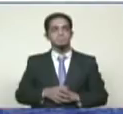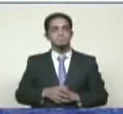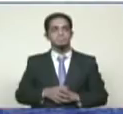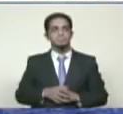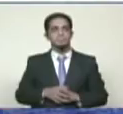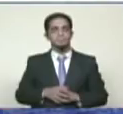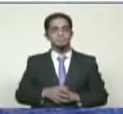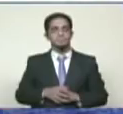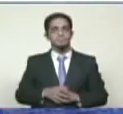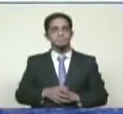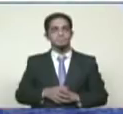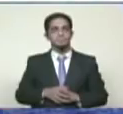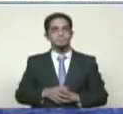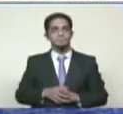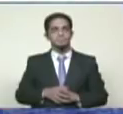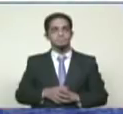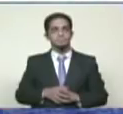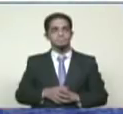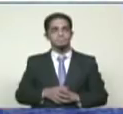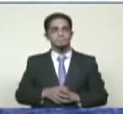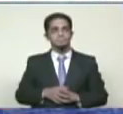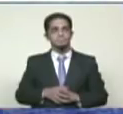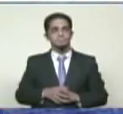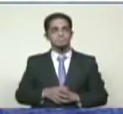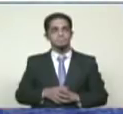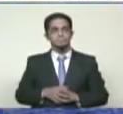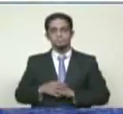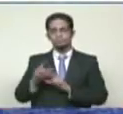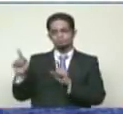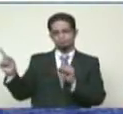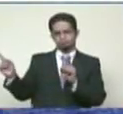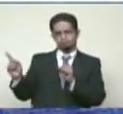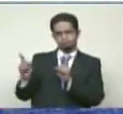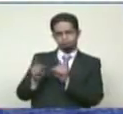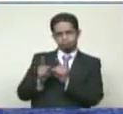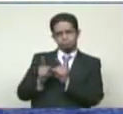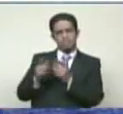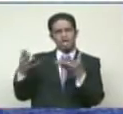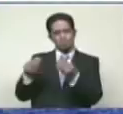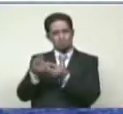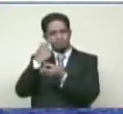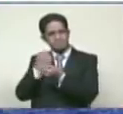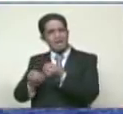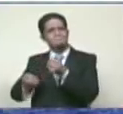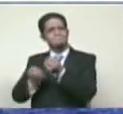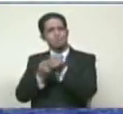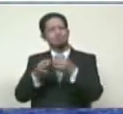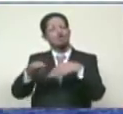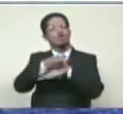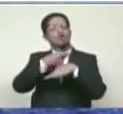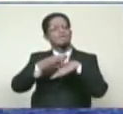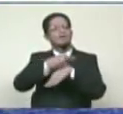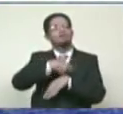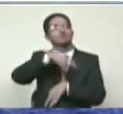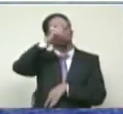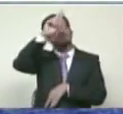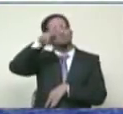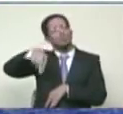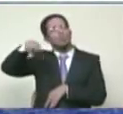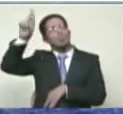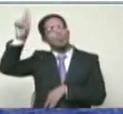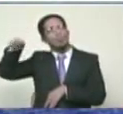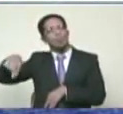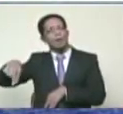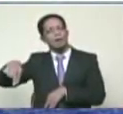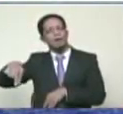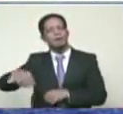Con la mediación del gobierno de Noruega, allá en el norte de Europa, en la zona nórdica llamada.